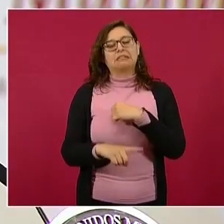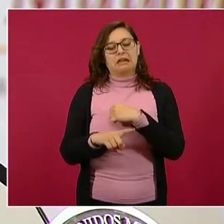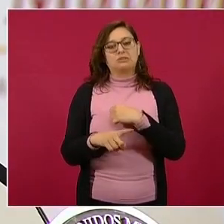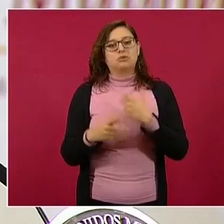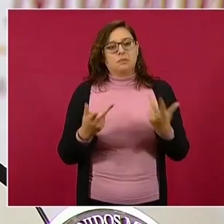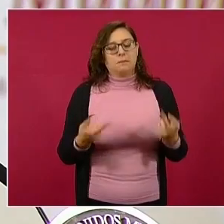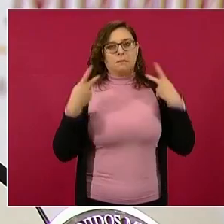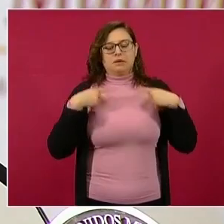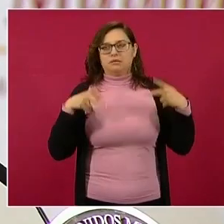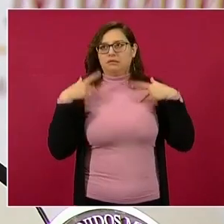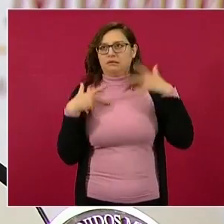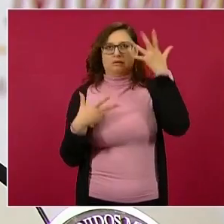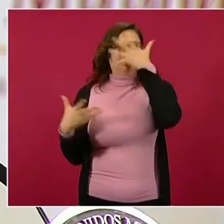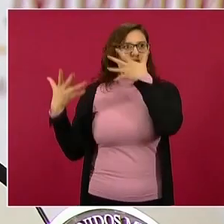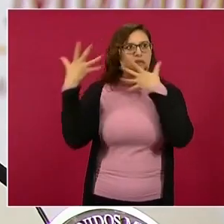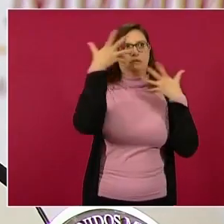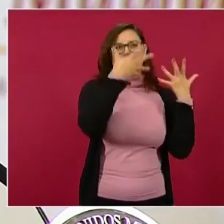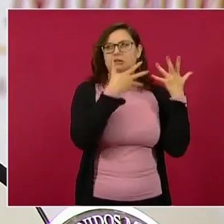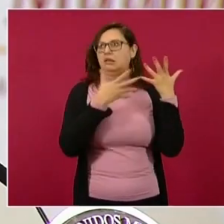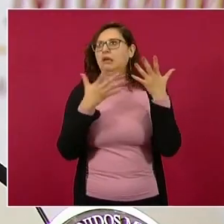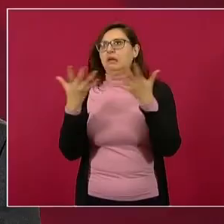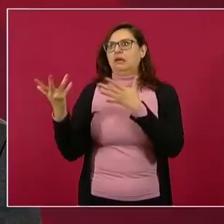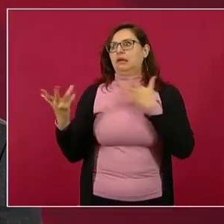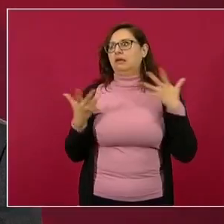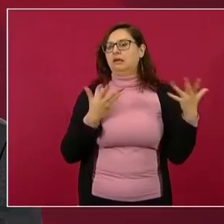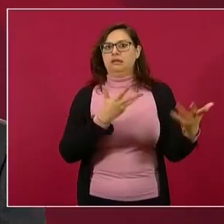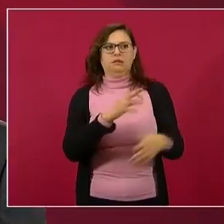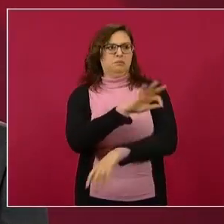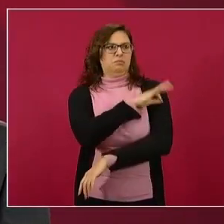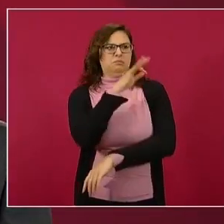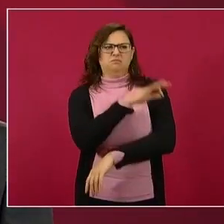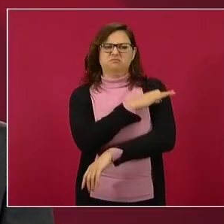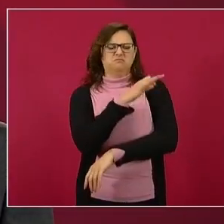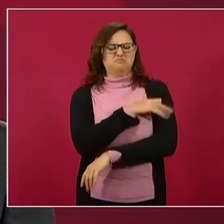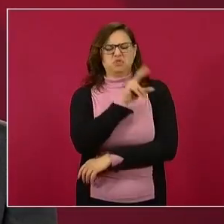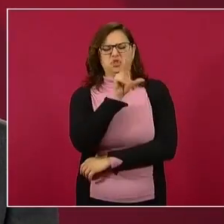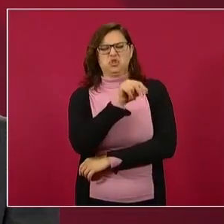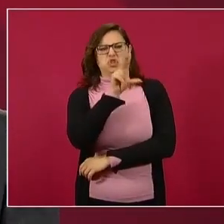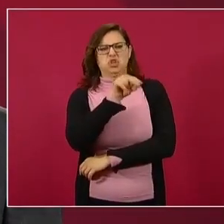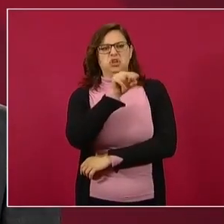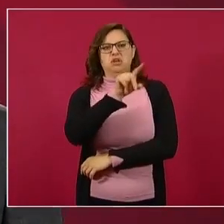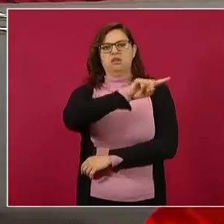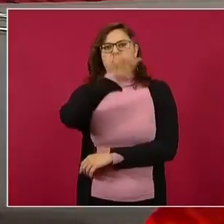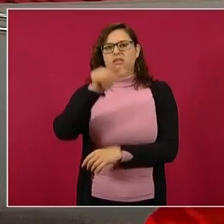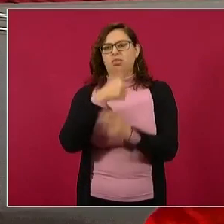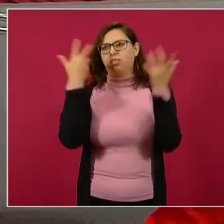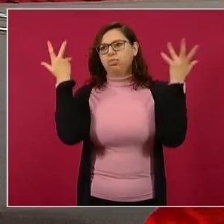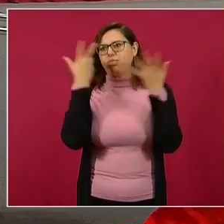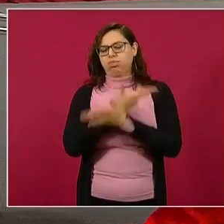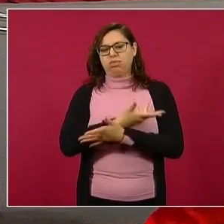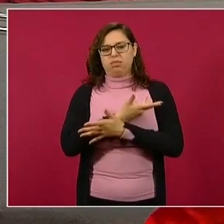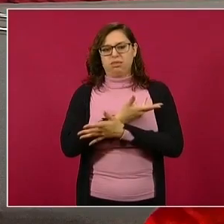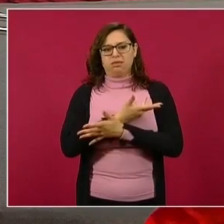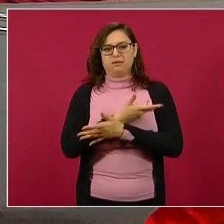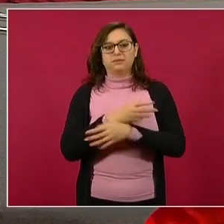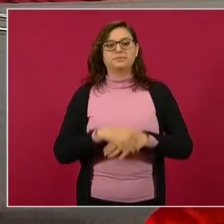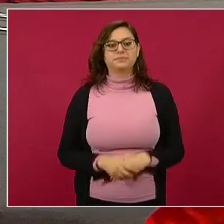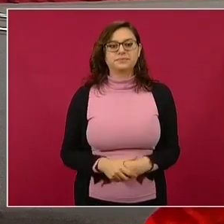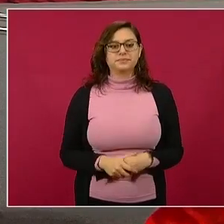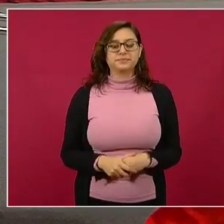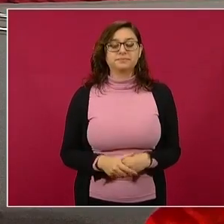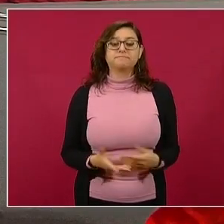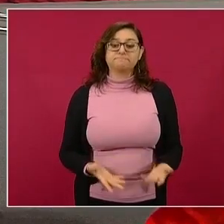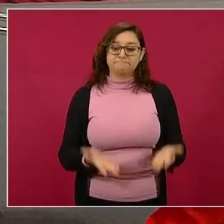evitar una medida preventiva tan importante como la vacuna y luego se ven las consecuencias. La siguiente, por favor. Y en algunos